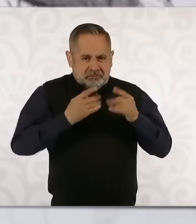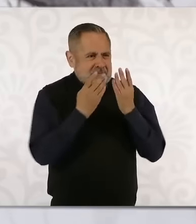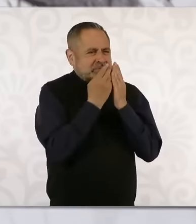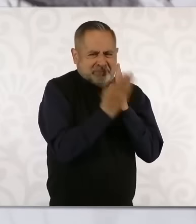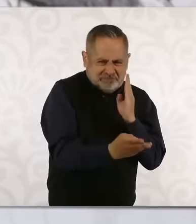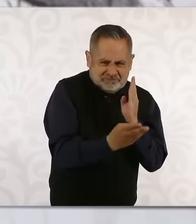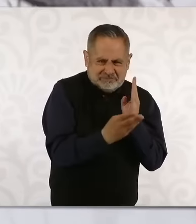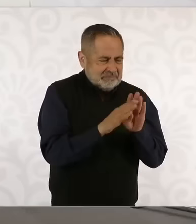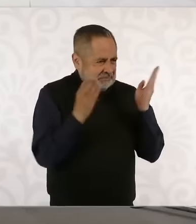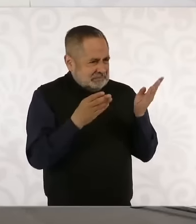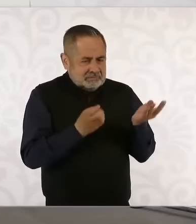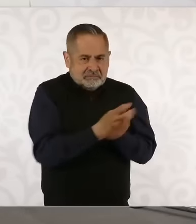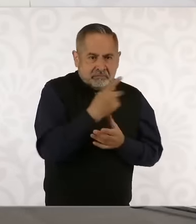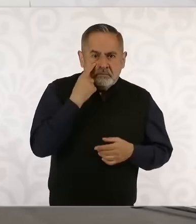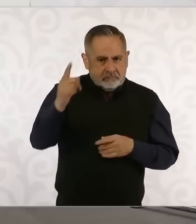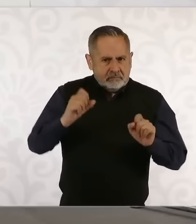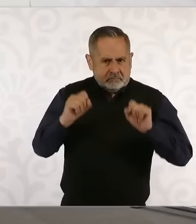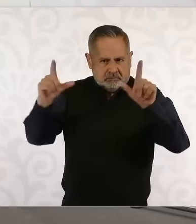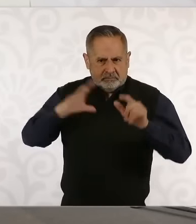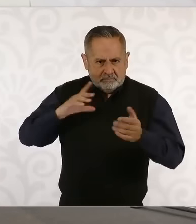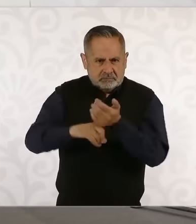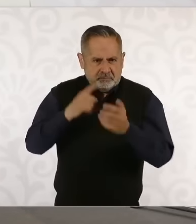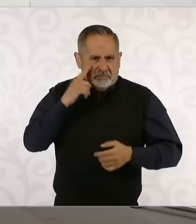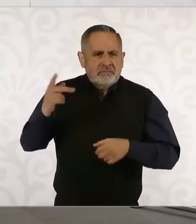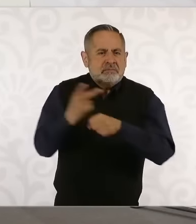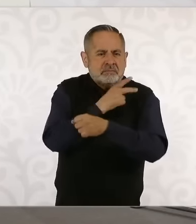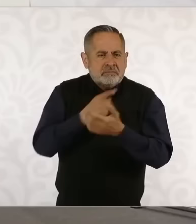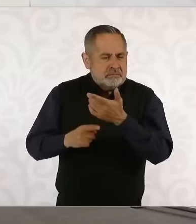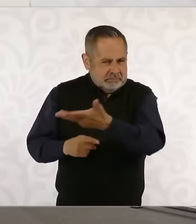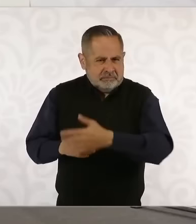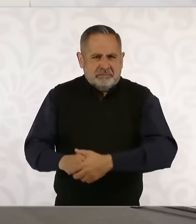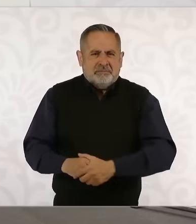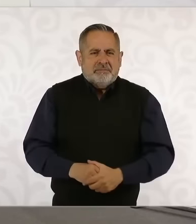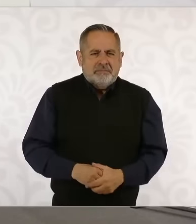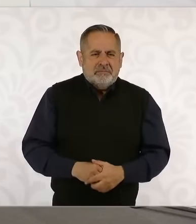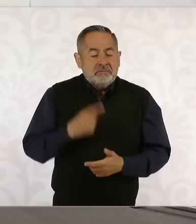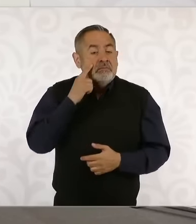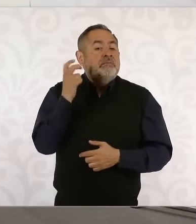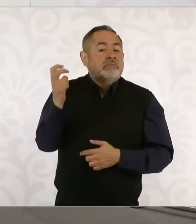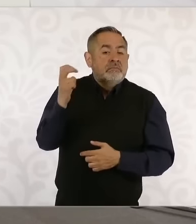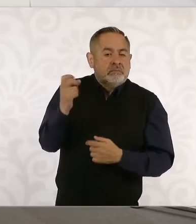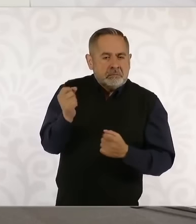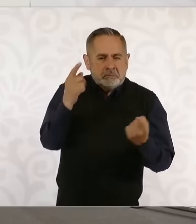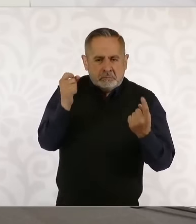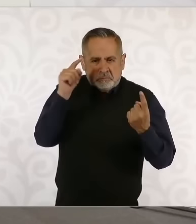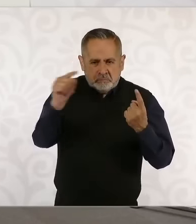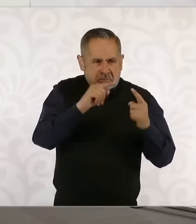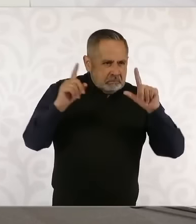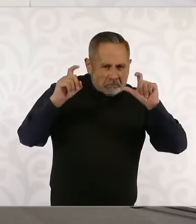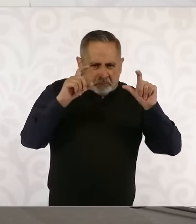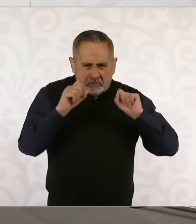hay algunas gráficas, ¿no?, de lo que ocurrió. Estas son algunas